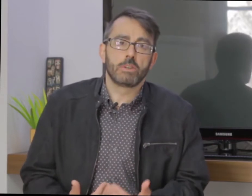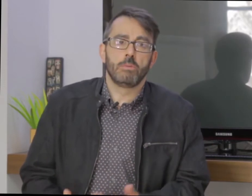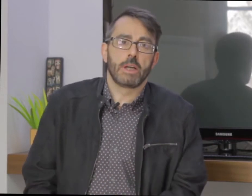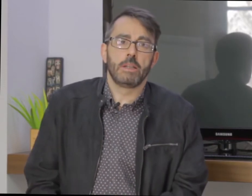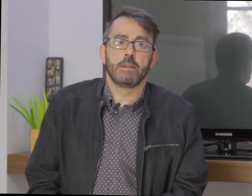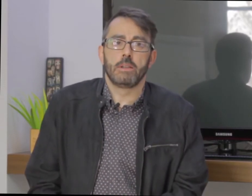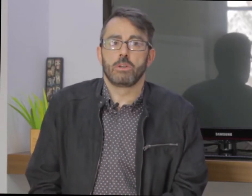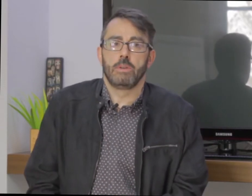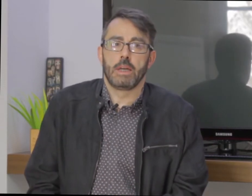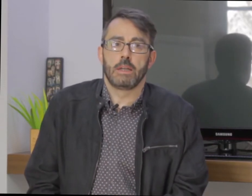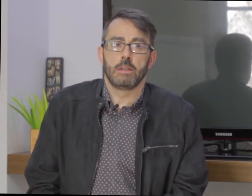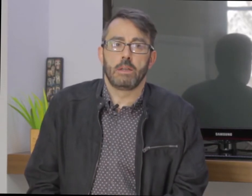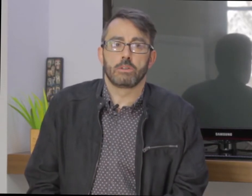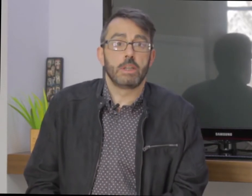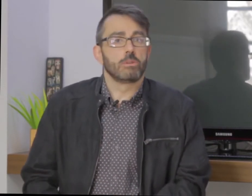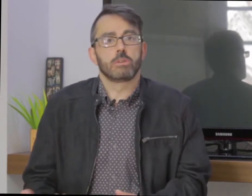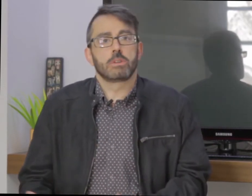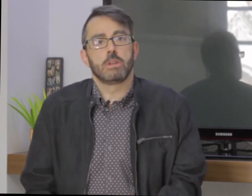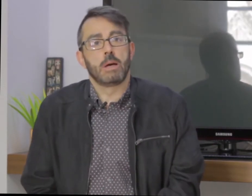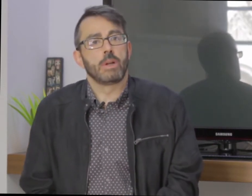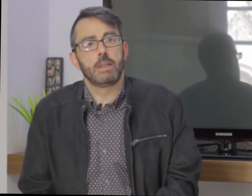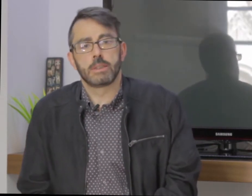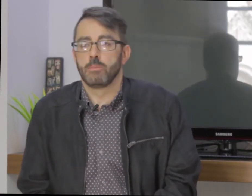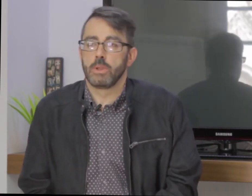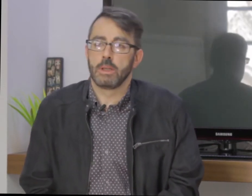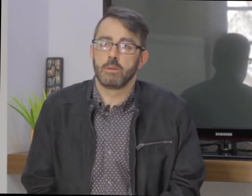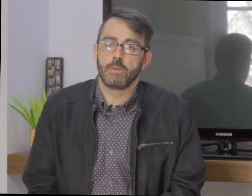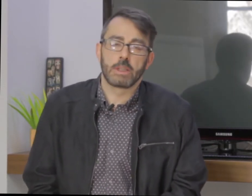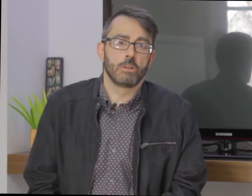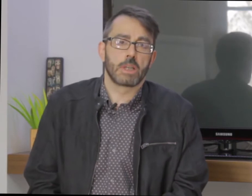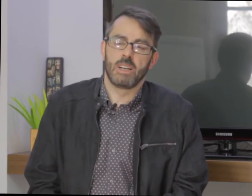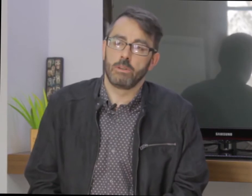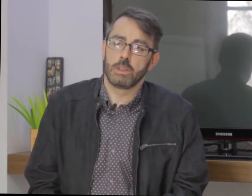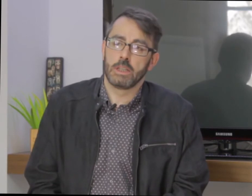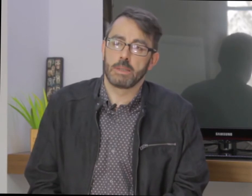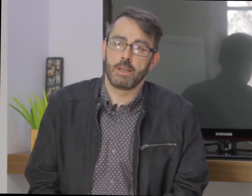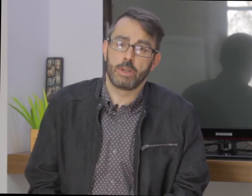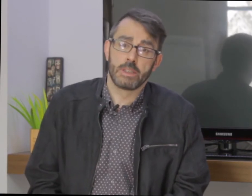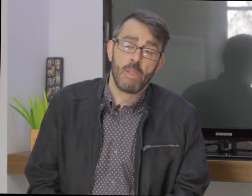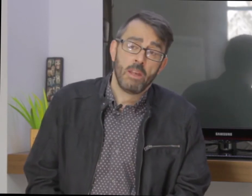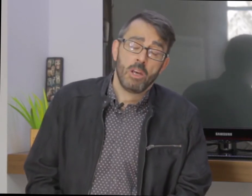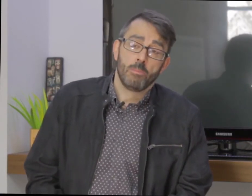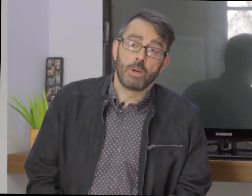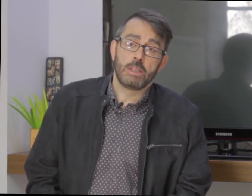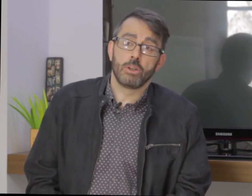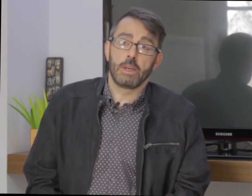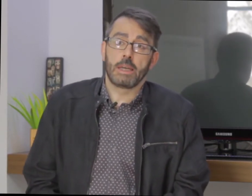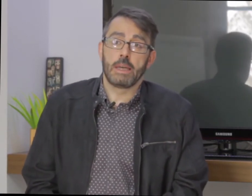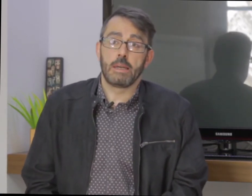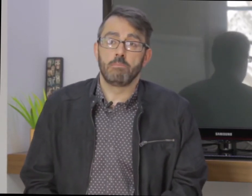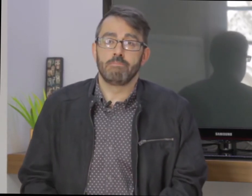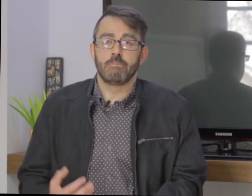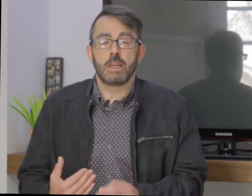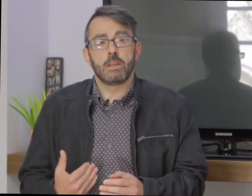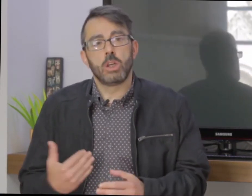un riesgo emergente dentro de los riesgos laborales que pueden enfrentarse los trabajadores y las trabajadoras por el hecho de